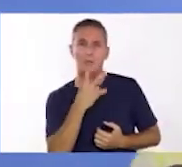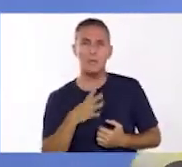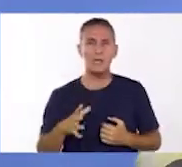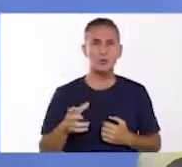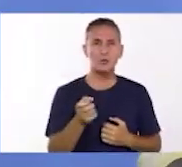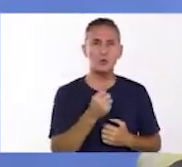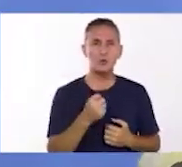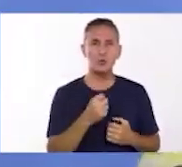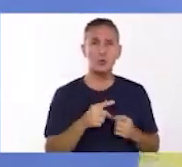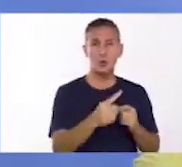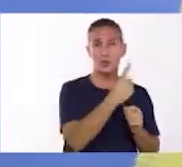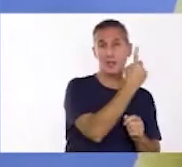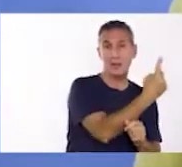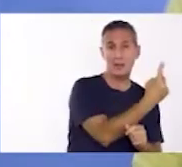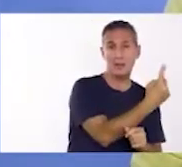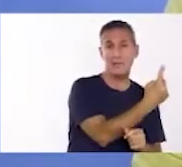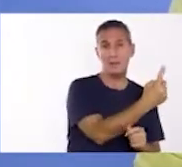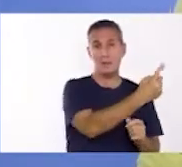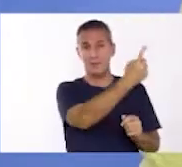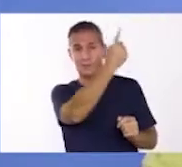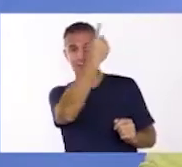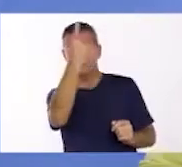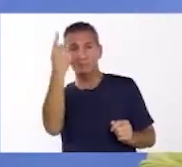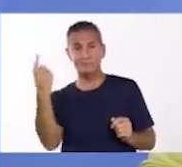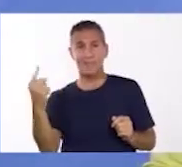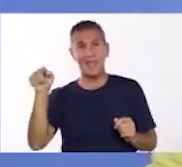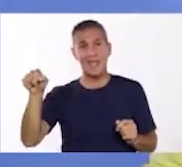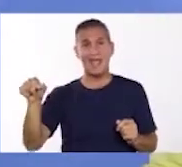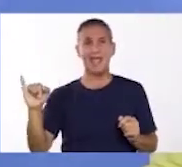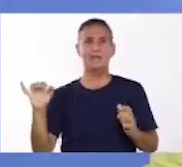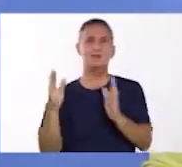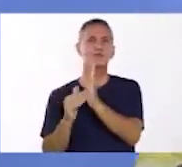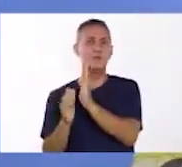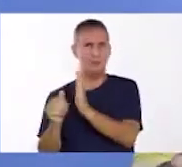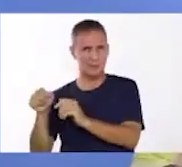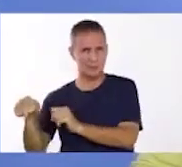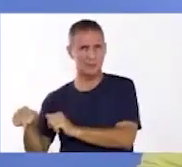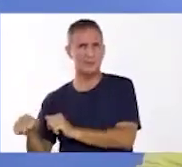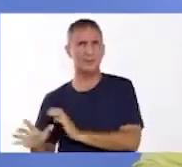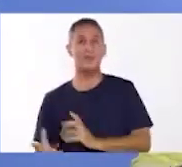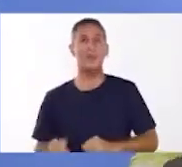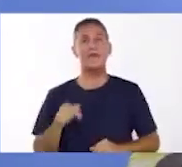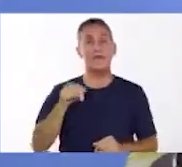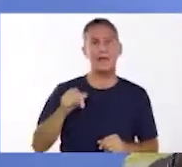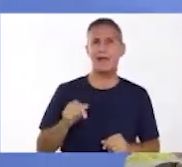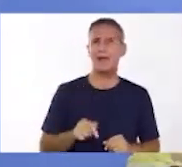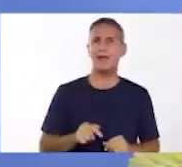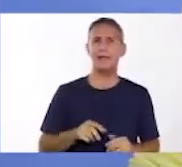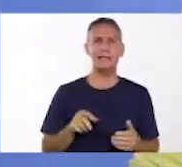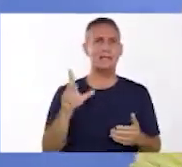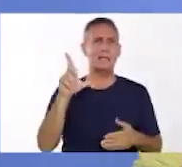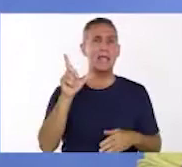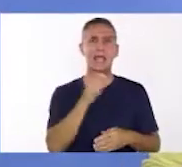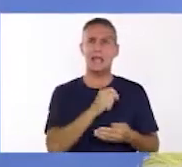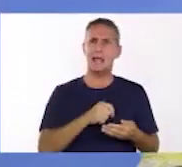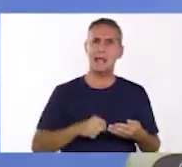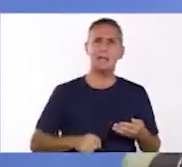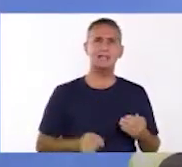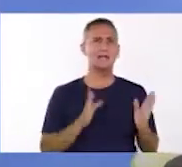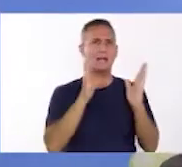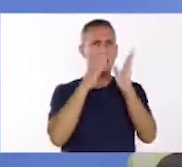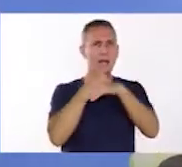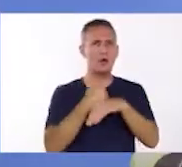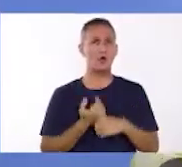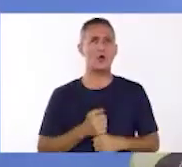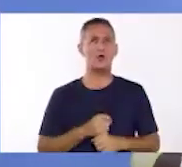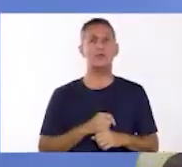dado desde primero hasta estos semestres que están. Aquí no tenemos obra literaria ninguna.